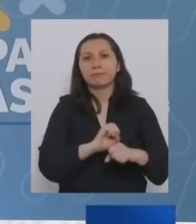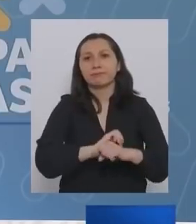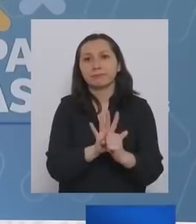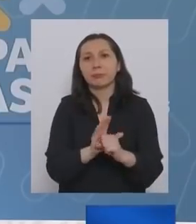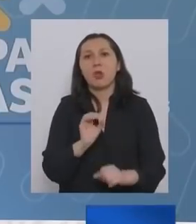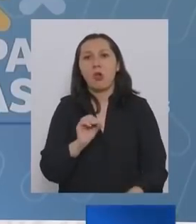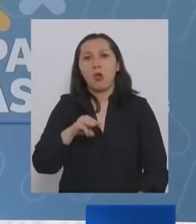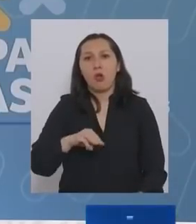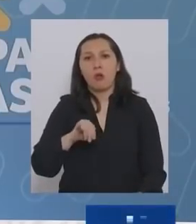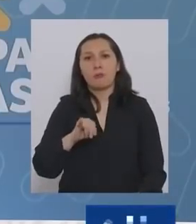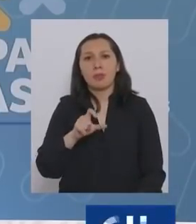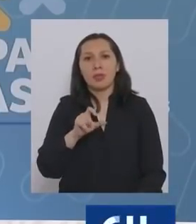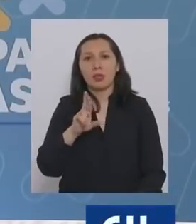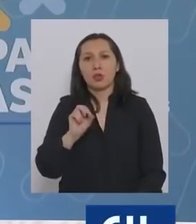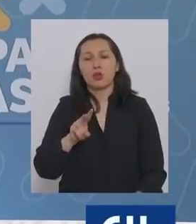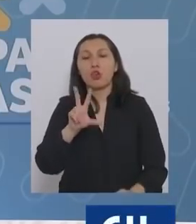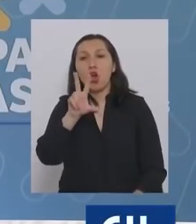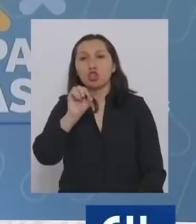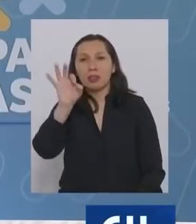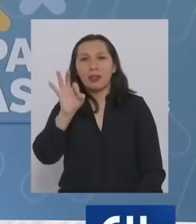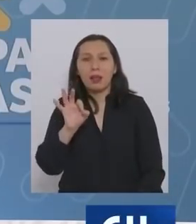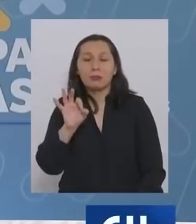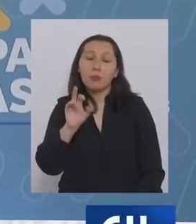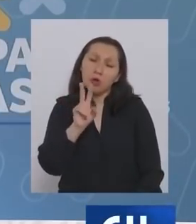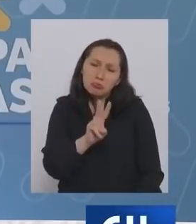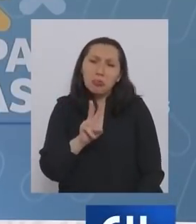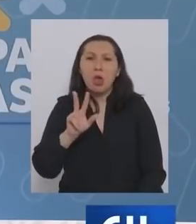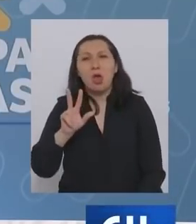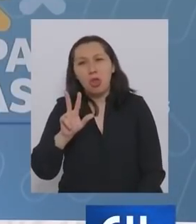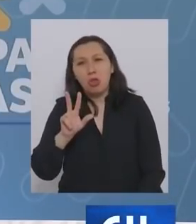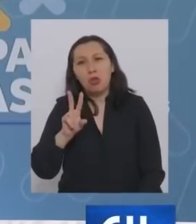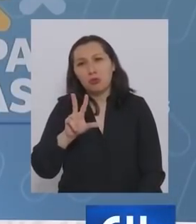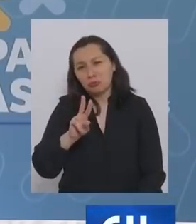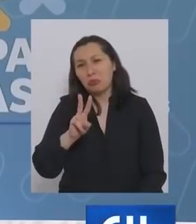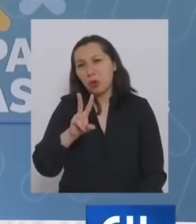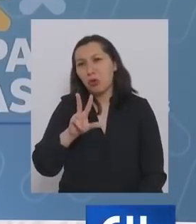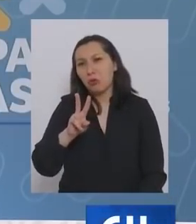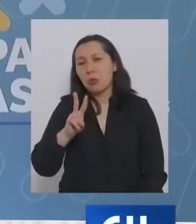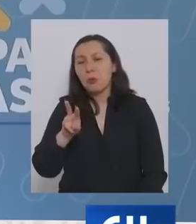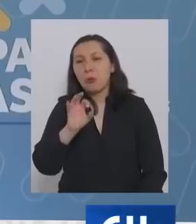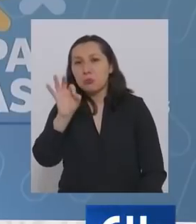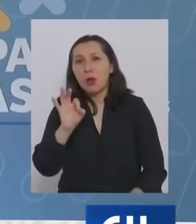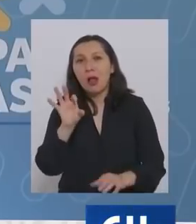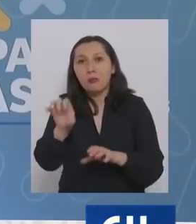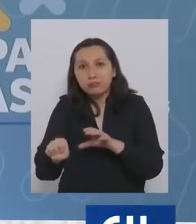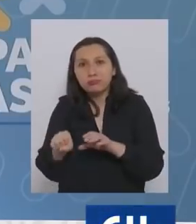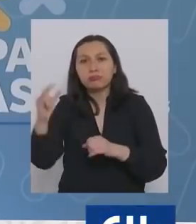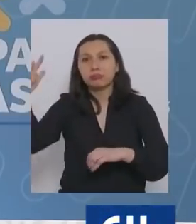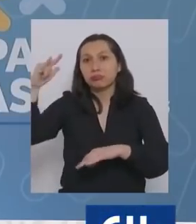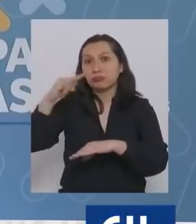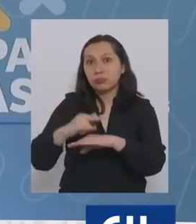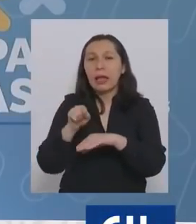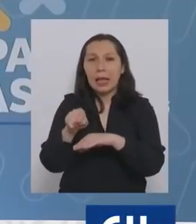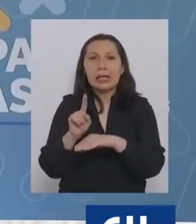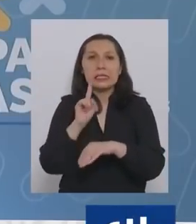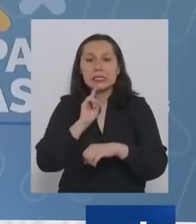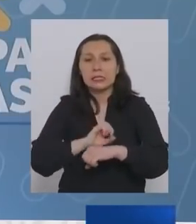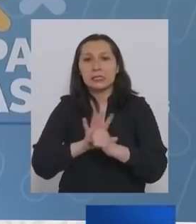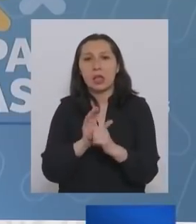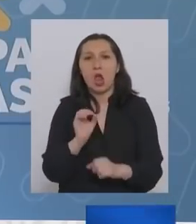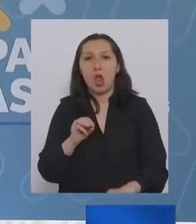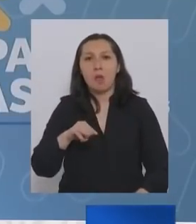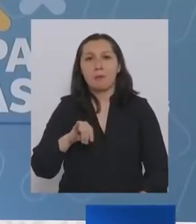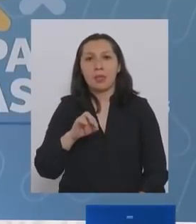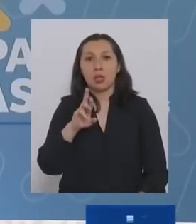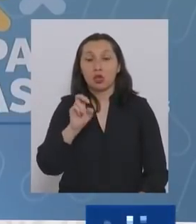Omicron, sobre el 80%, 82% específicamente de los casos detectados en aeropuertos. Y en la